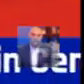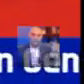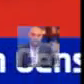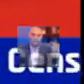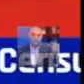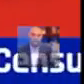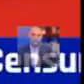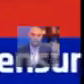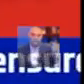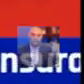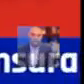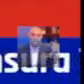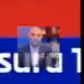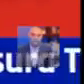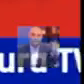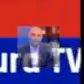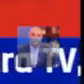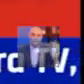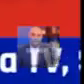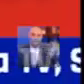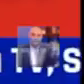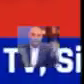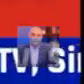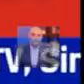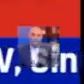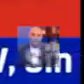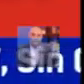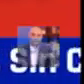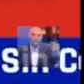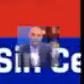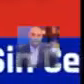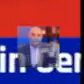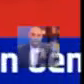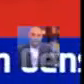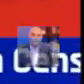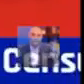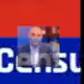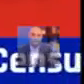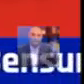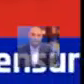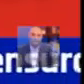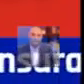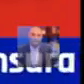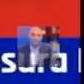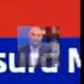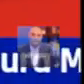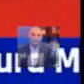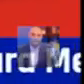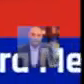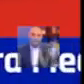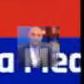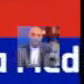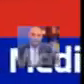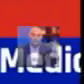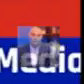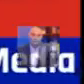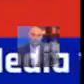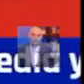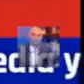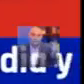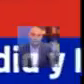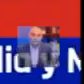la punta del pie, a los hermanos migrantes que cruzaban por la frontera sur. Esos mismos, con ese